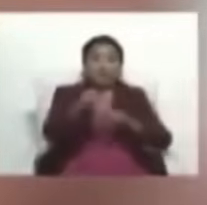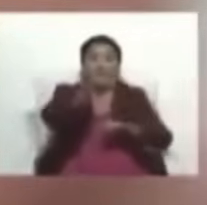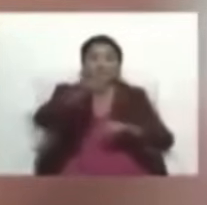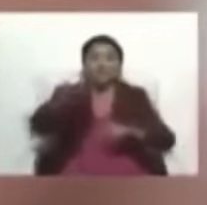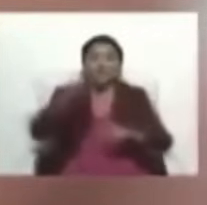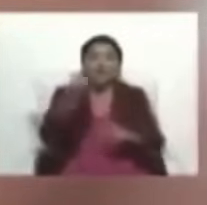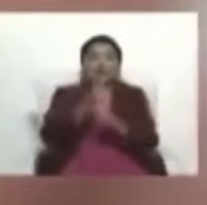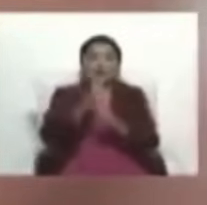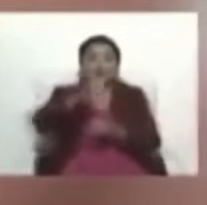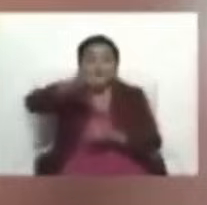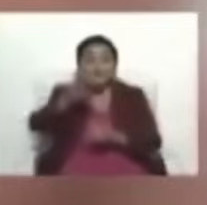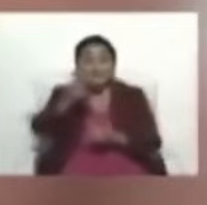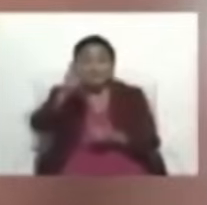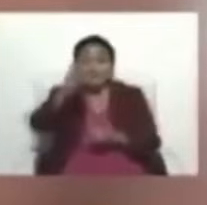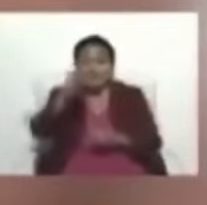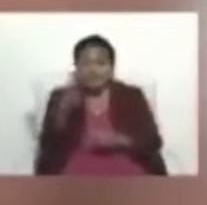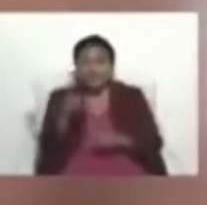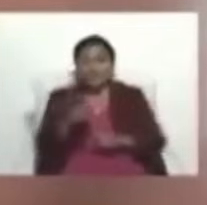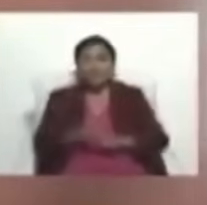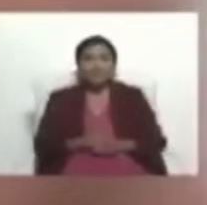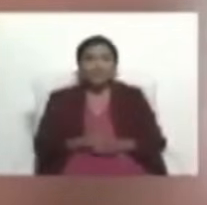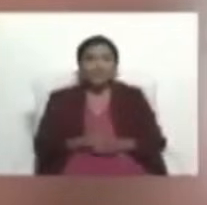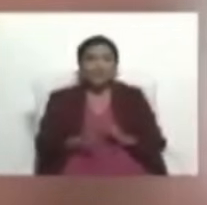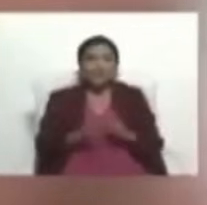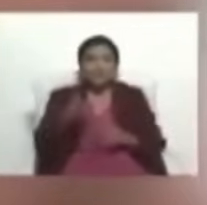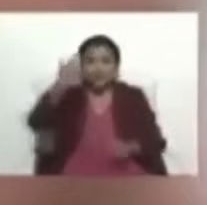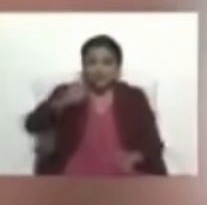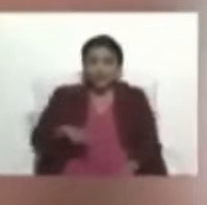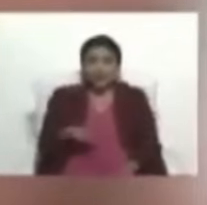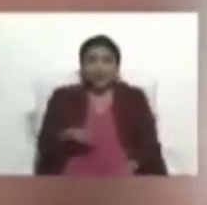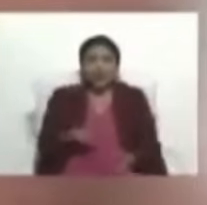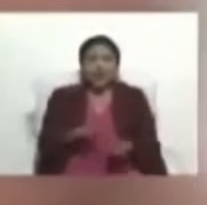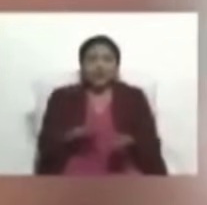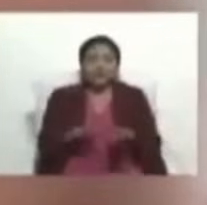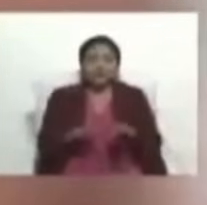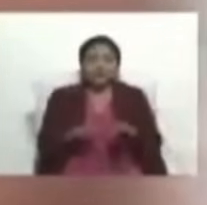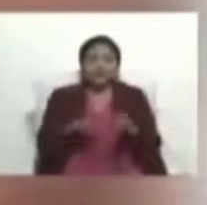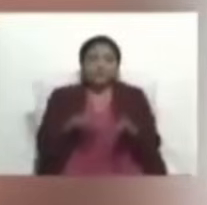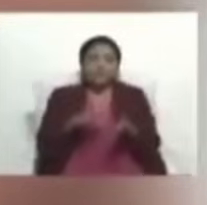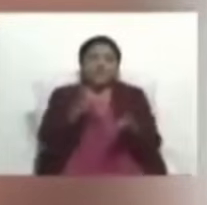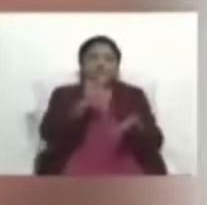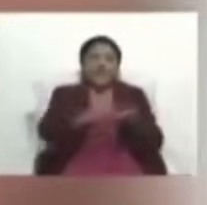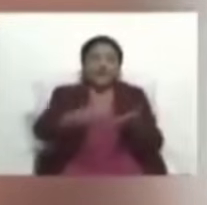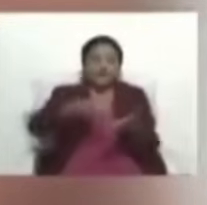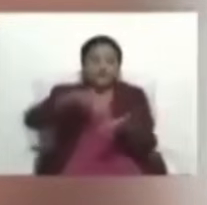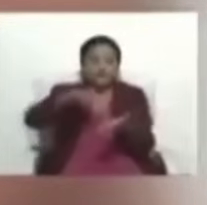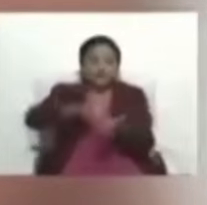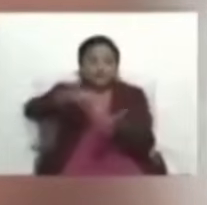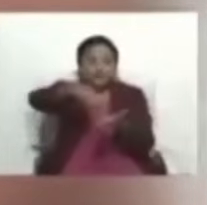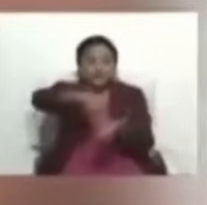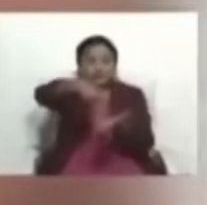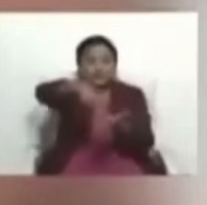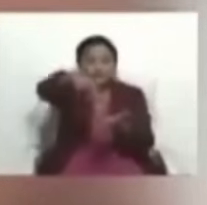del SEBIN. Eso significaba que me ponen a mí a pisar sangre que estaba en el piso y hacer las huellas